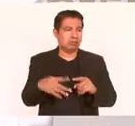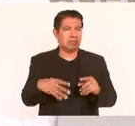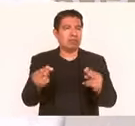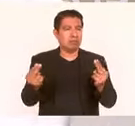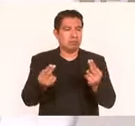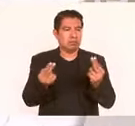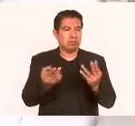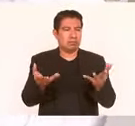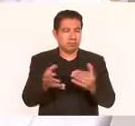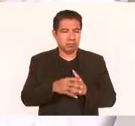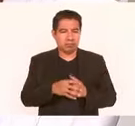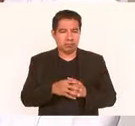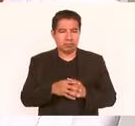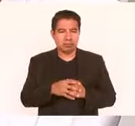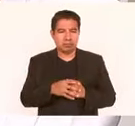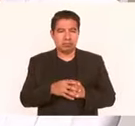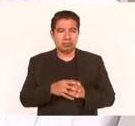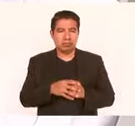No se puede